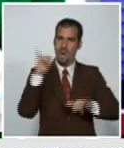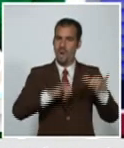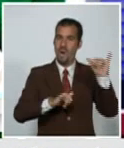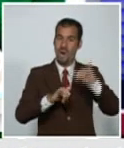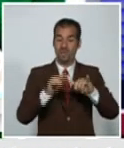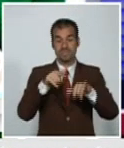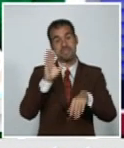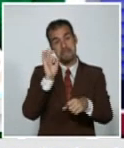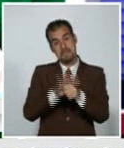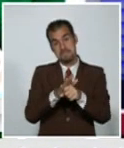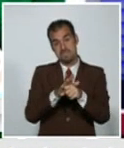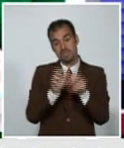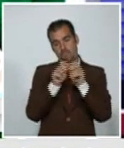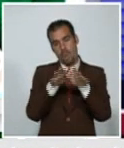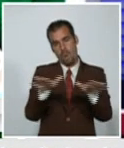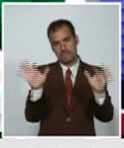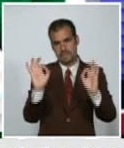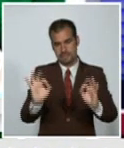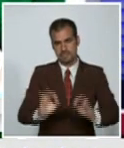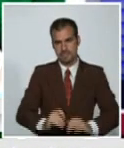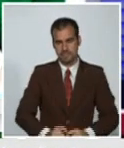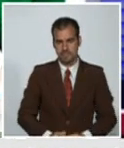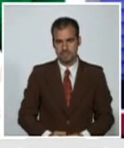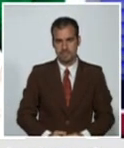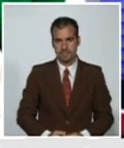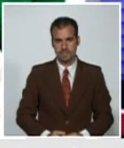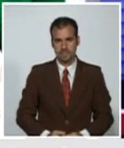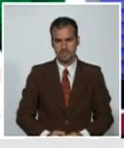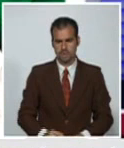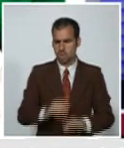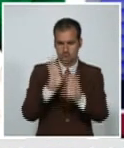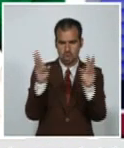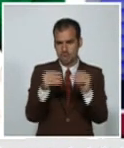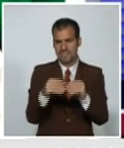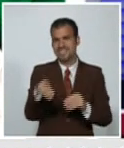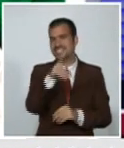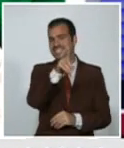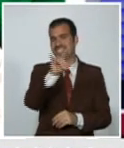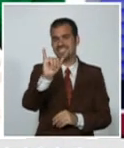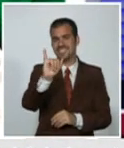de viajeros, pues ya se acumula el